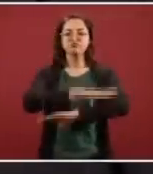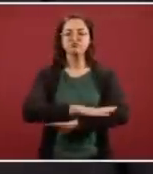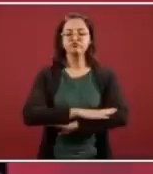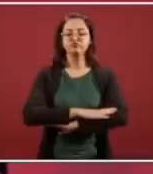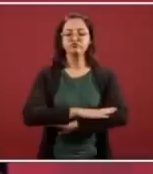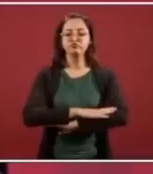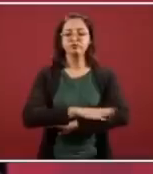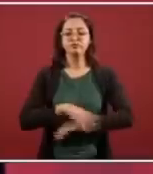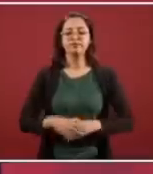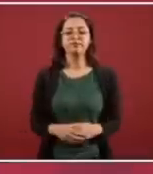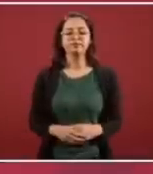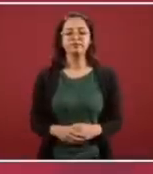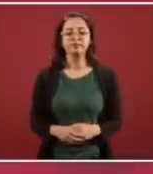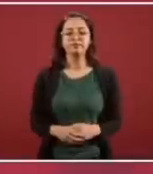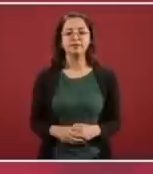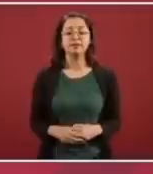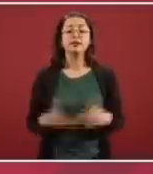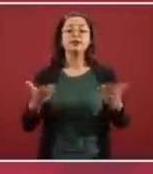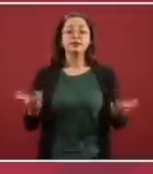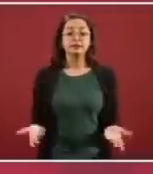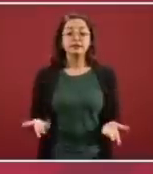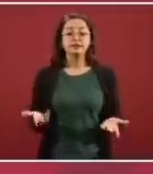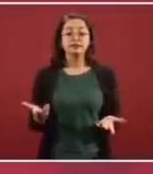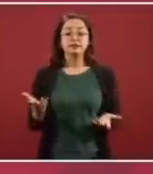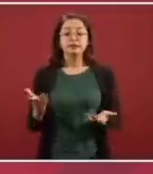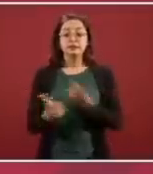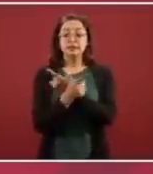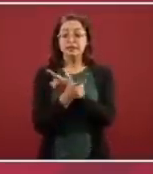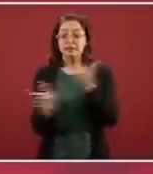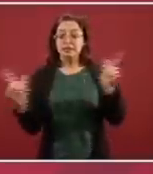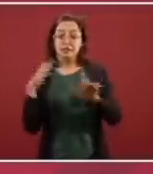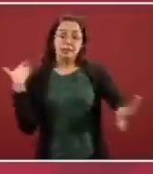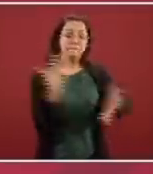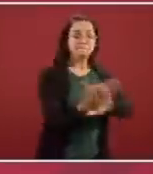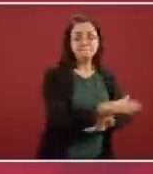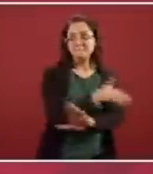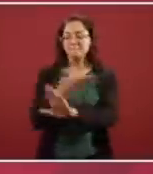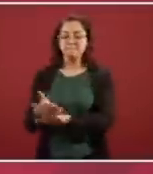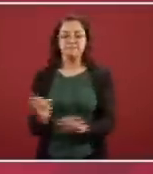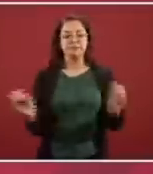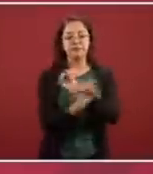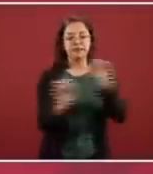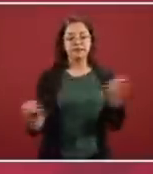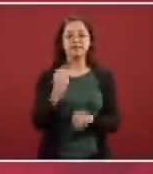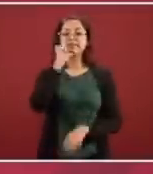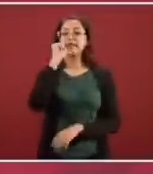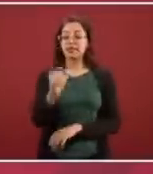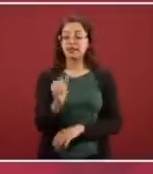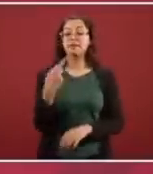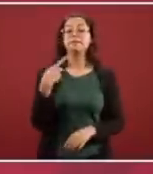lograr que no se afecten las libertades, pero que al mismo tiempo